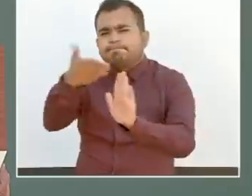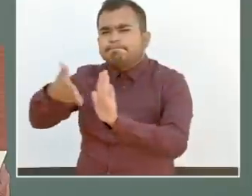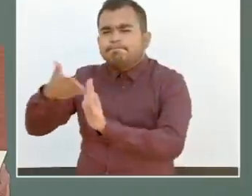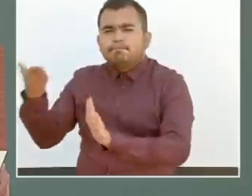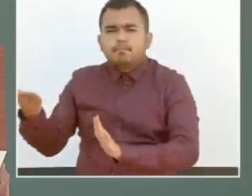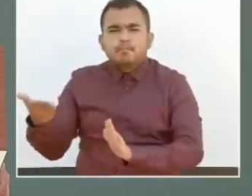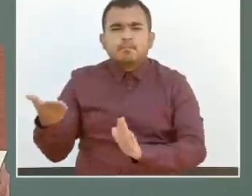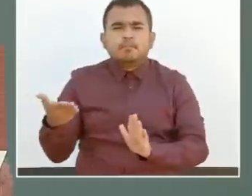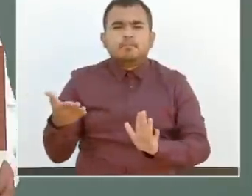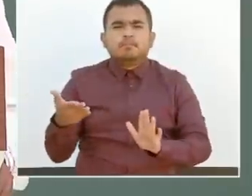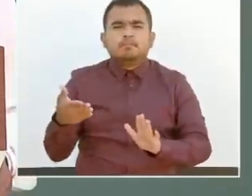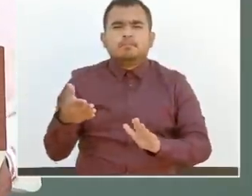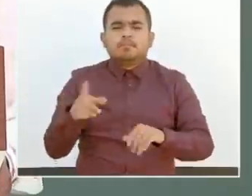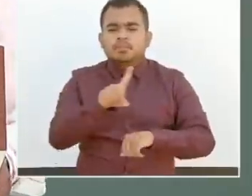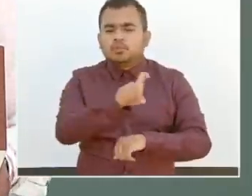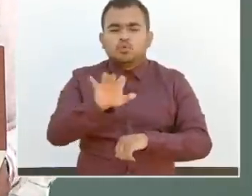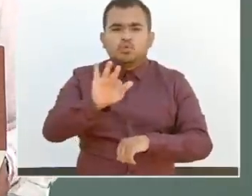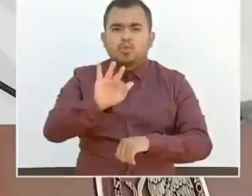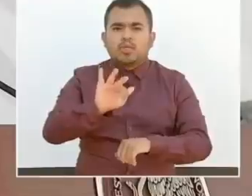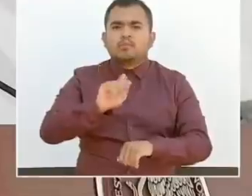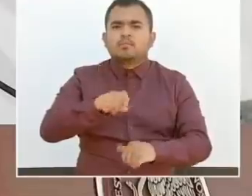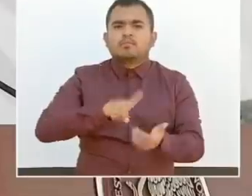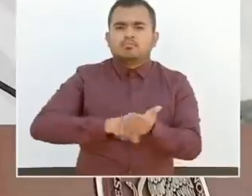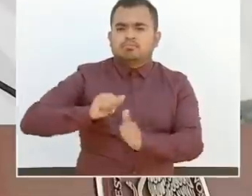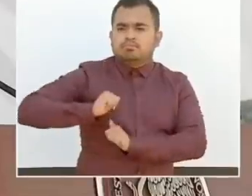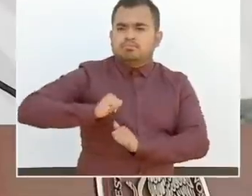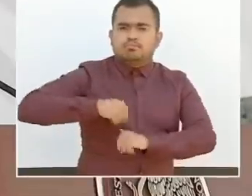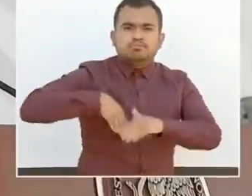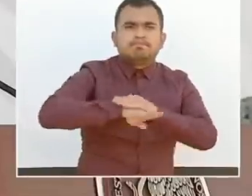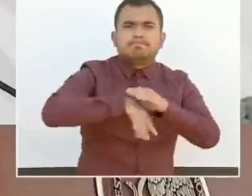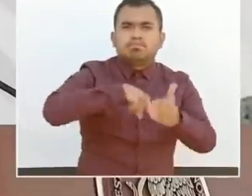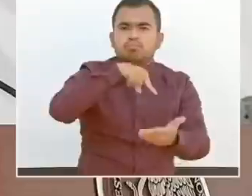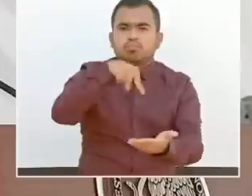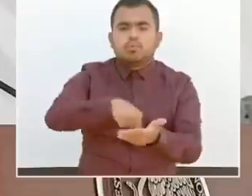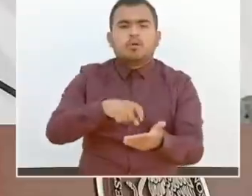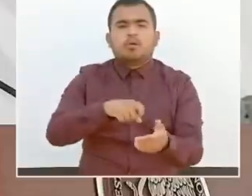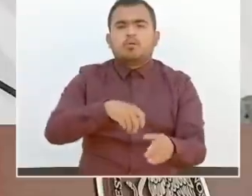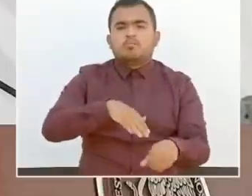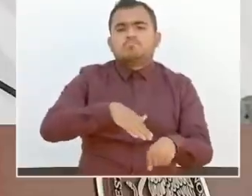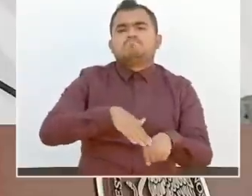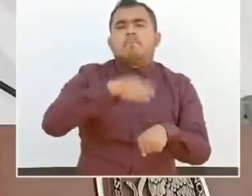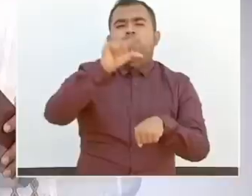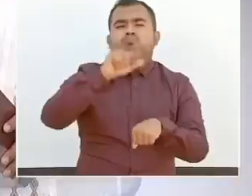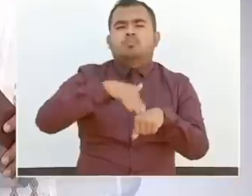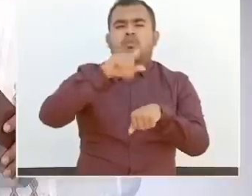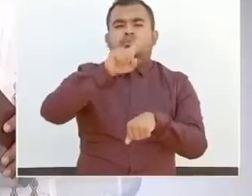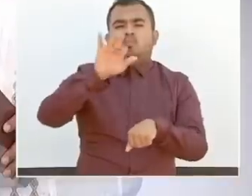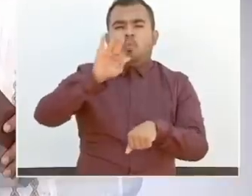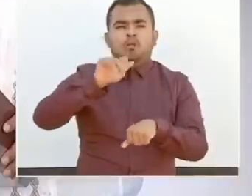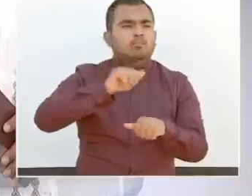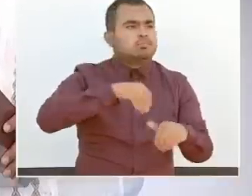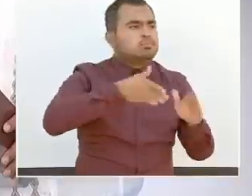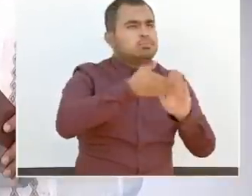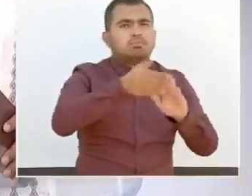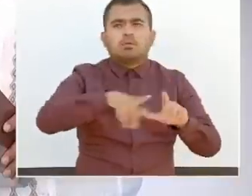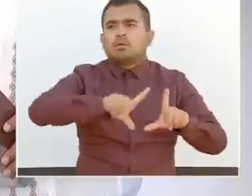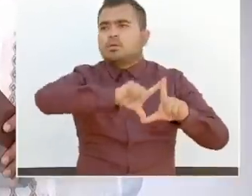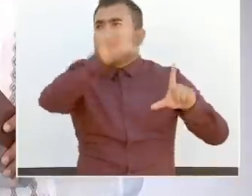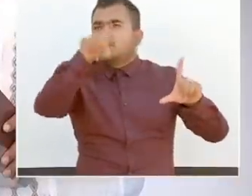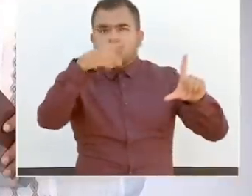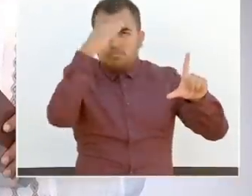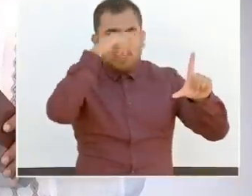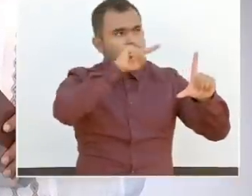más de 140 cuarteles como este en el país. Y de